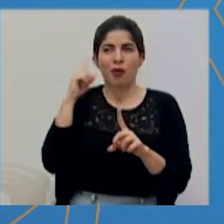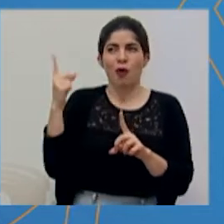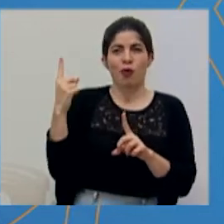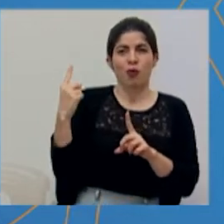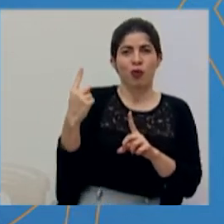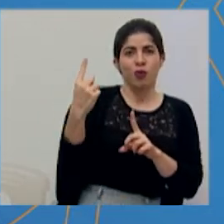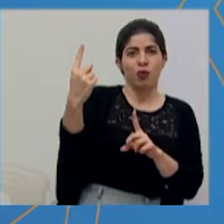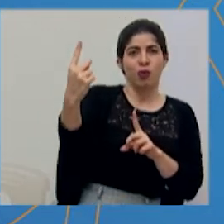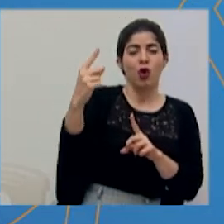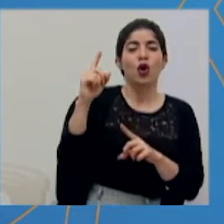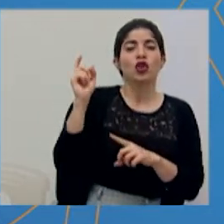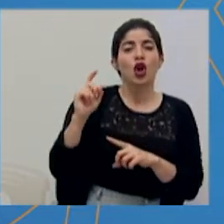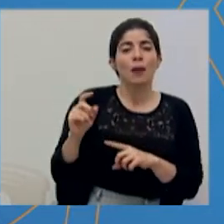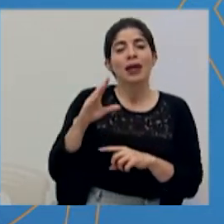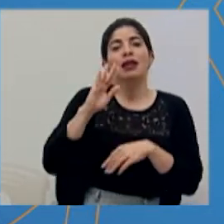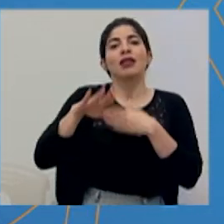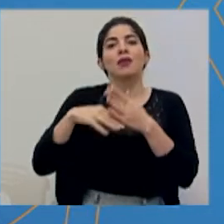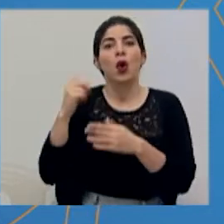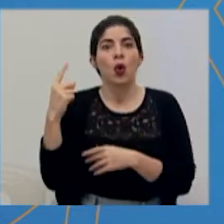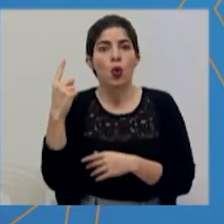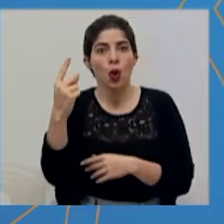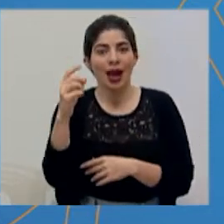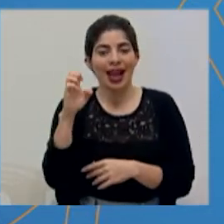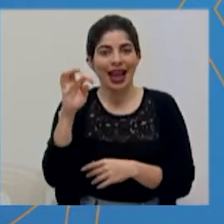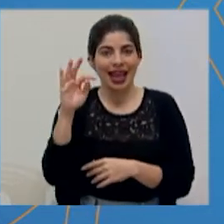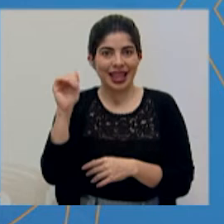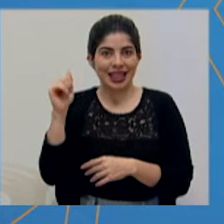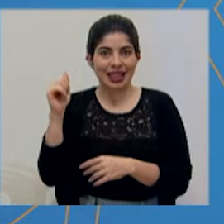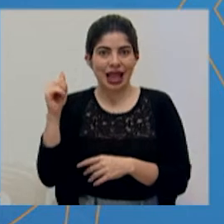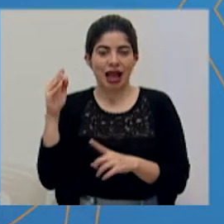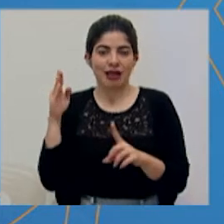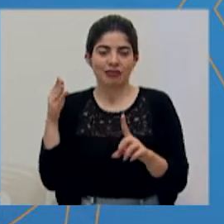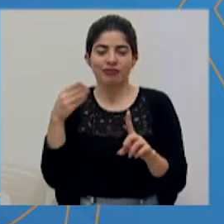huracán ETA sobre nuestro país.